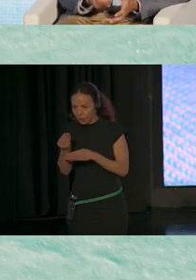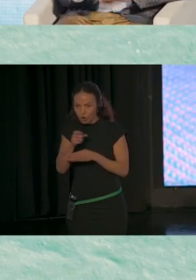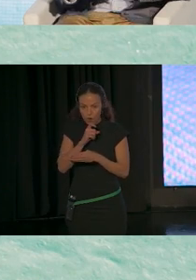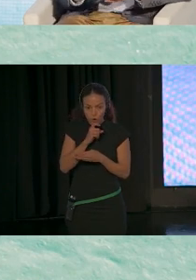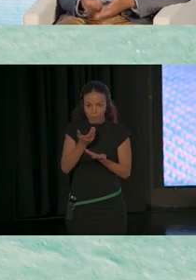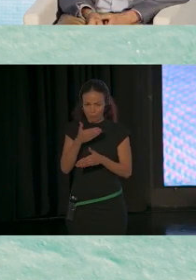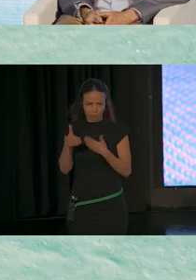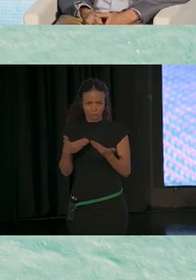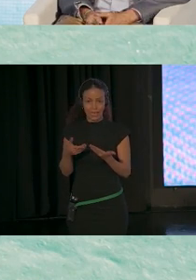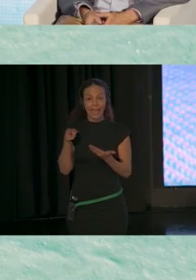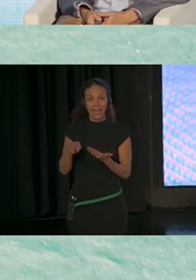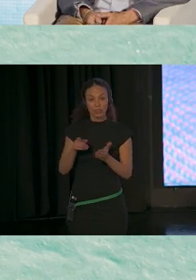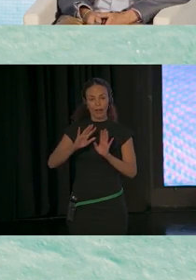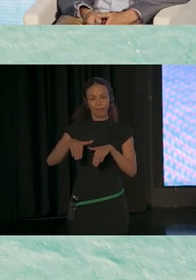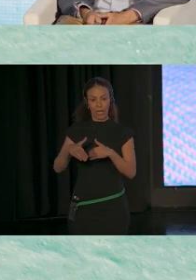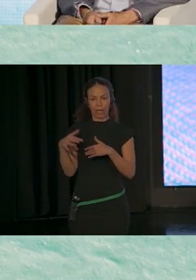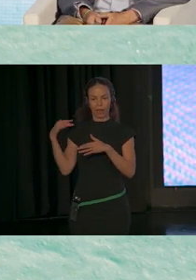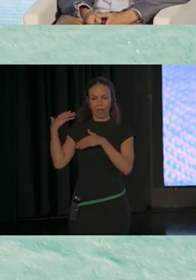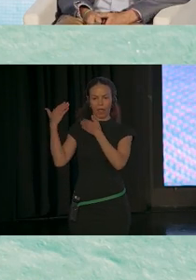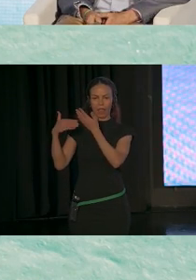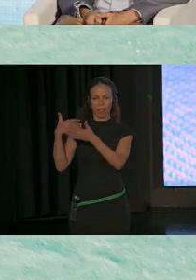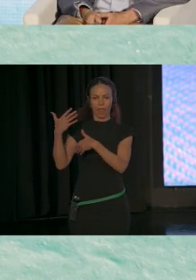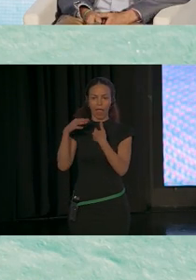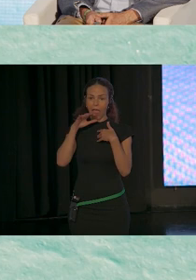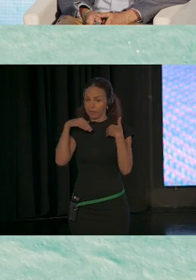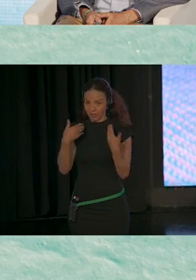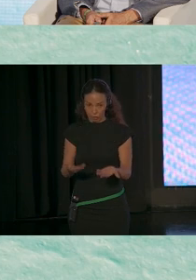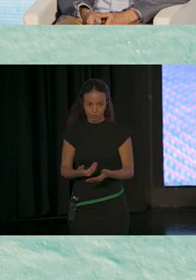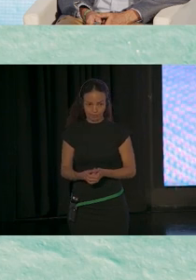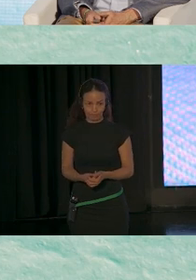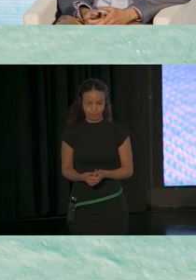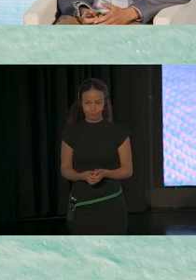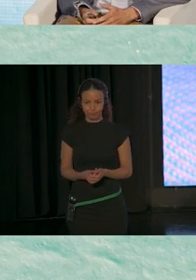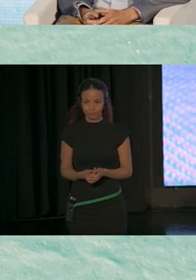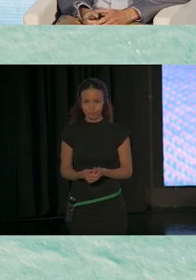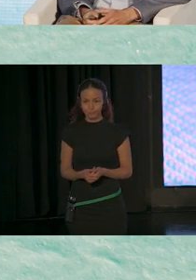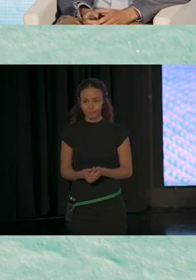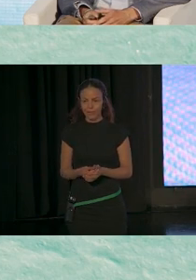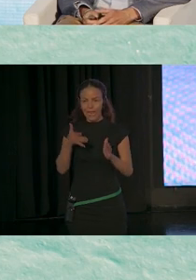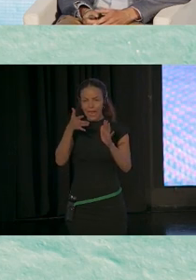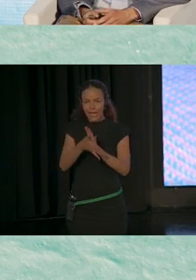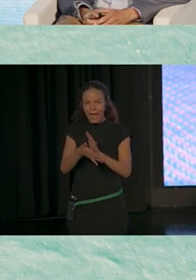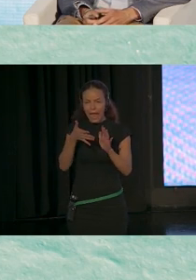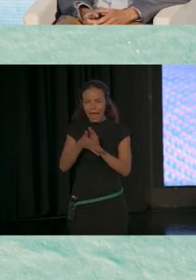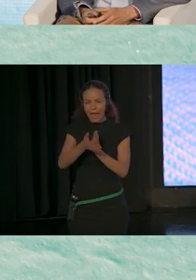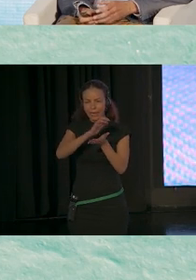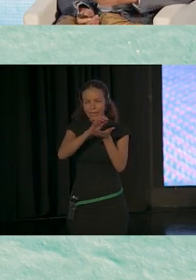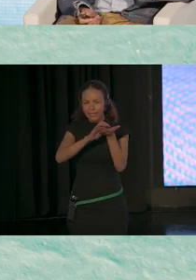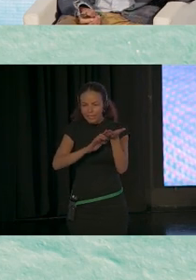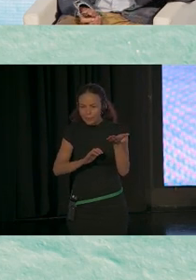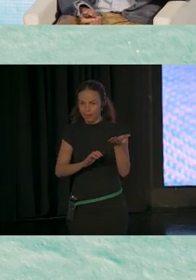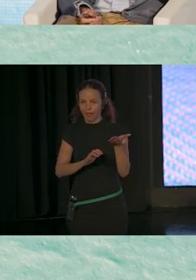eso pues un poco nos ha ido acompañando hasta la actualidad. La narrativa o narrar algo puede ser